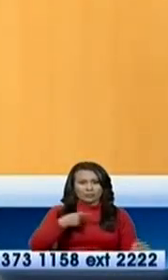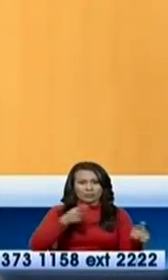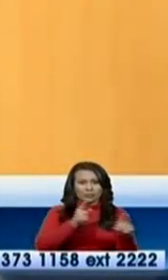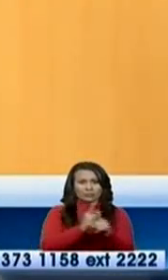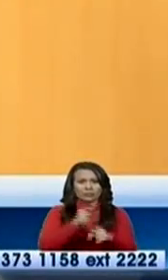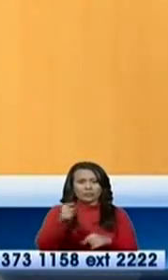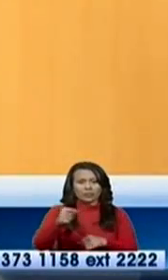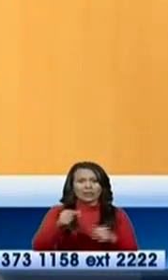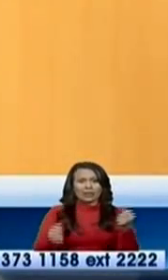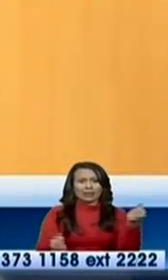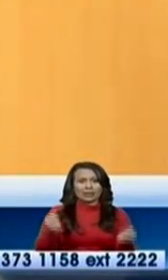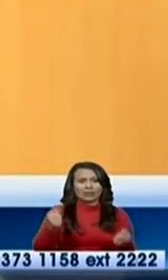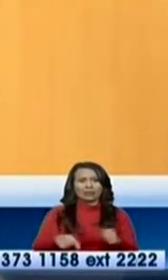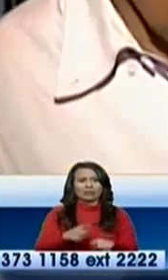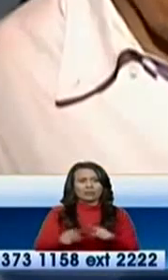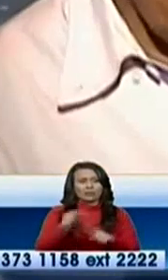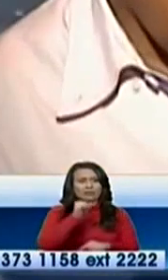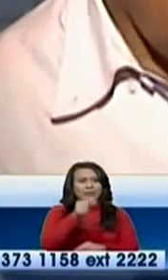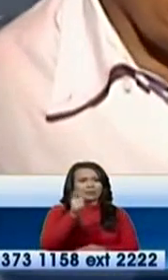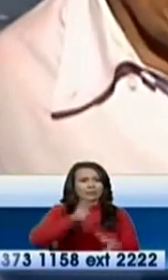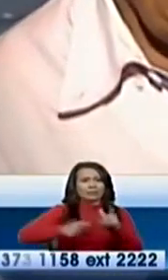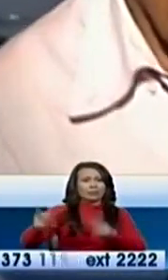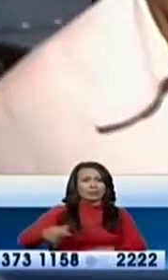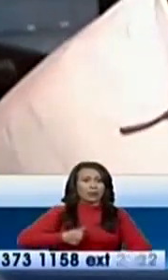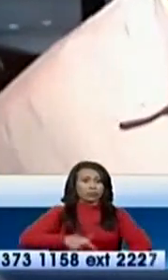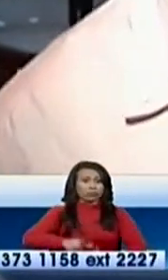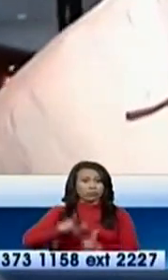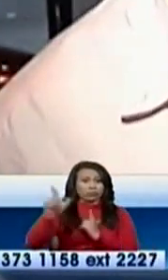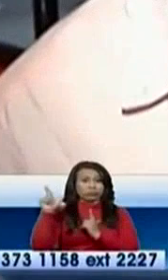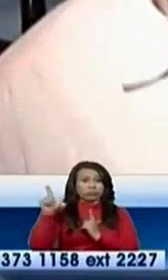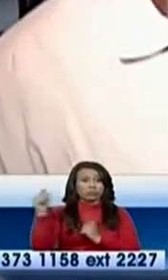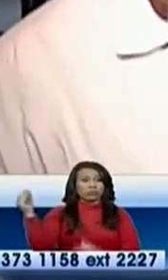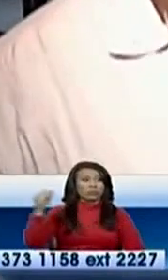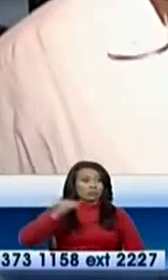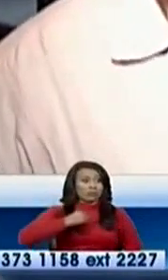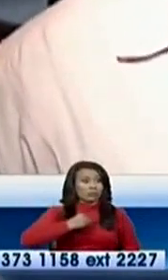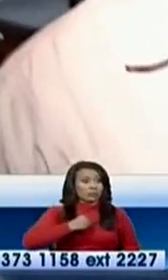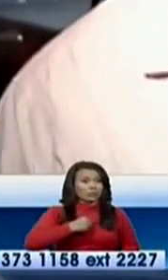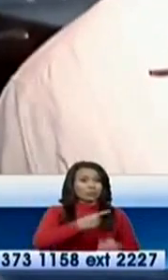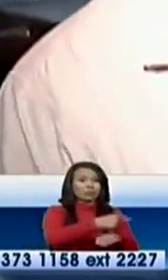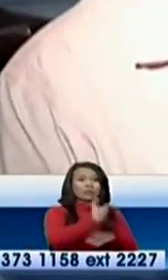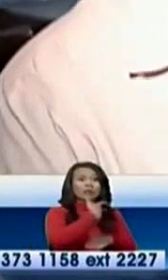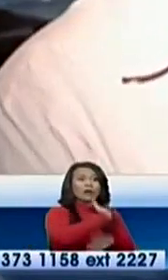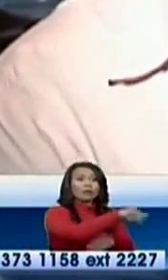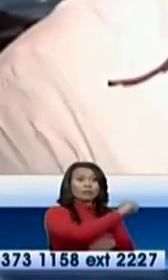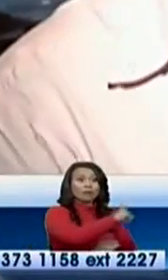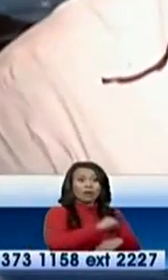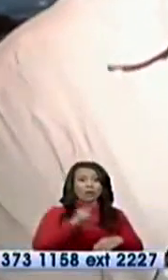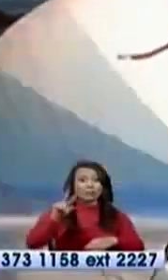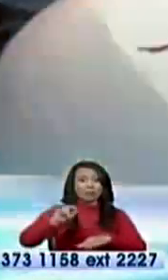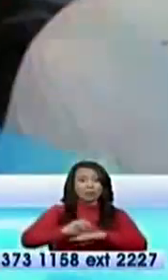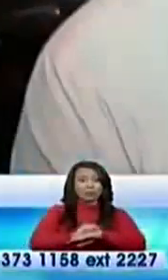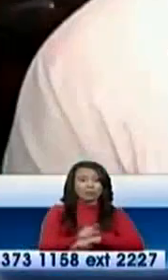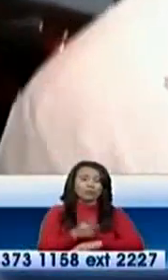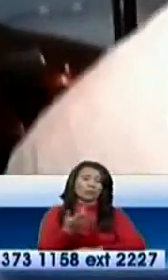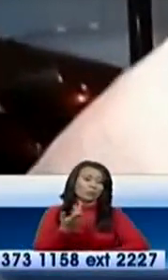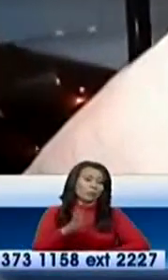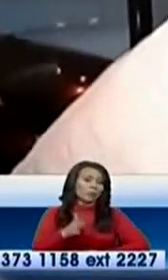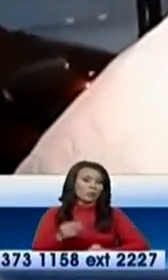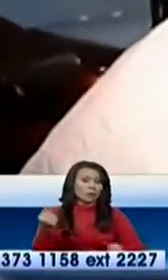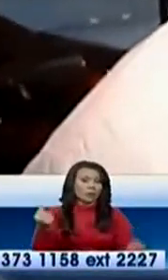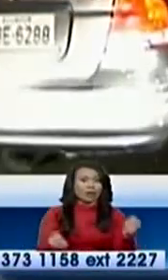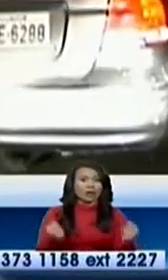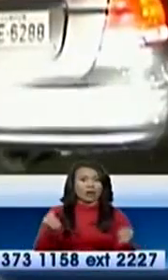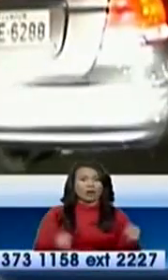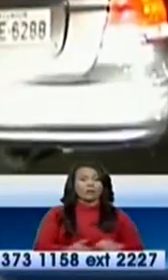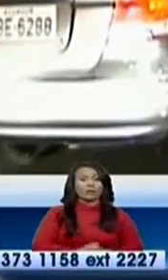vehículo amarillo, pero no las personas. Y el guardia de allí nos dijo, se acaban de ir hace 20 minutos más o menos en un carro